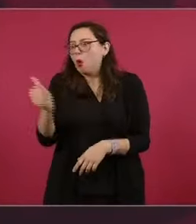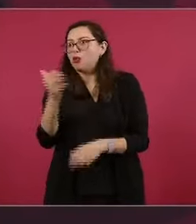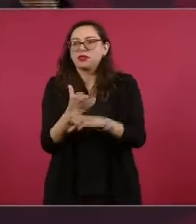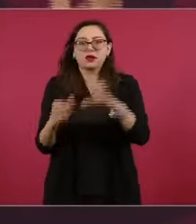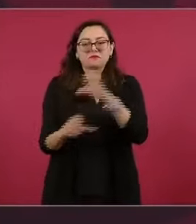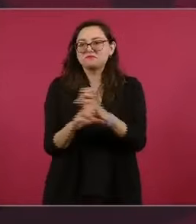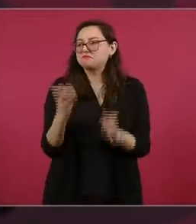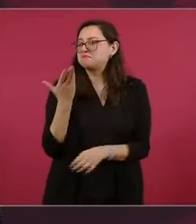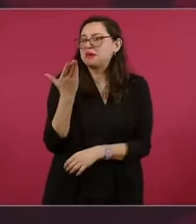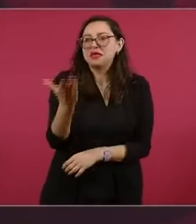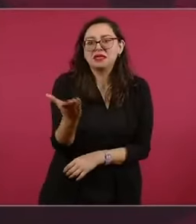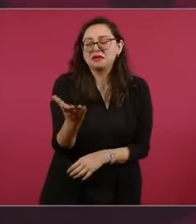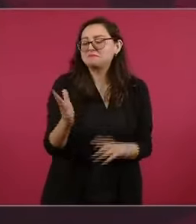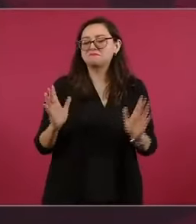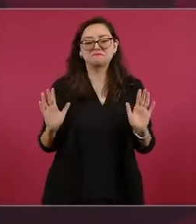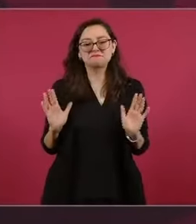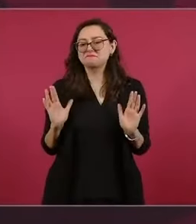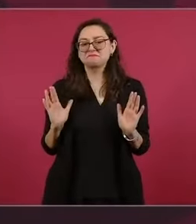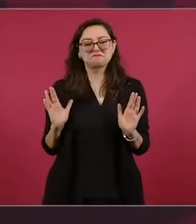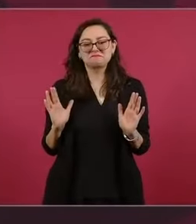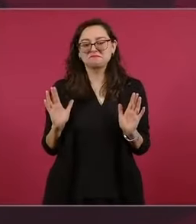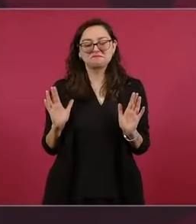Un gobernante,